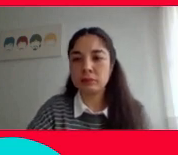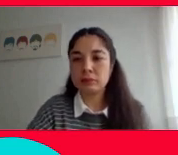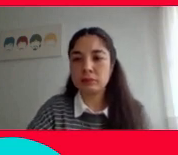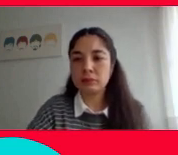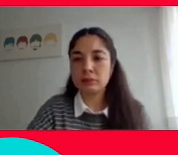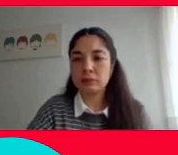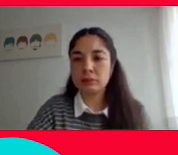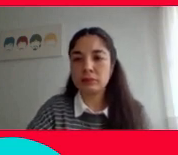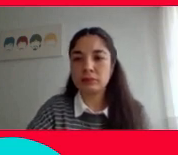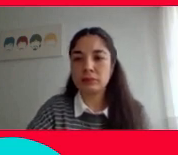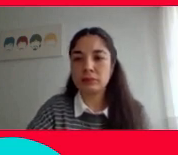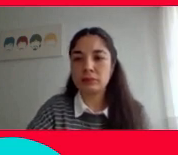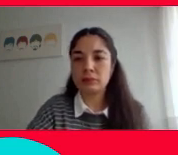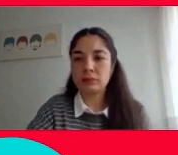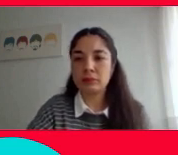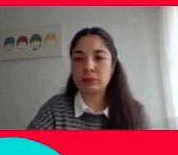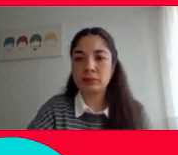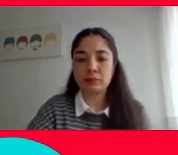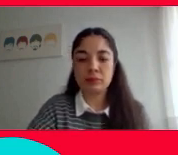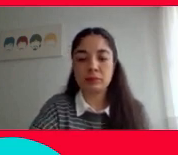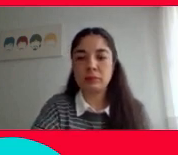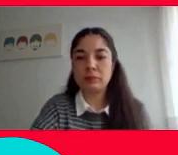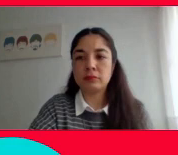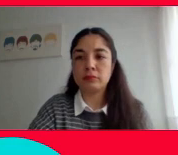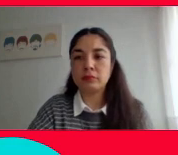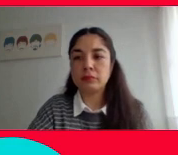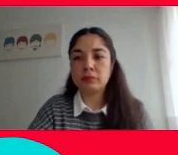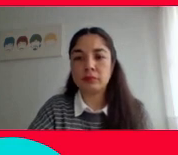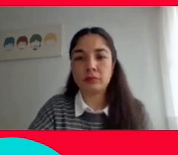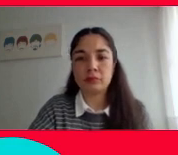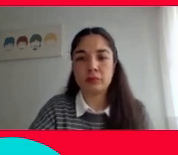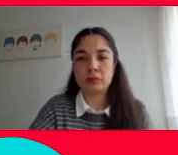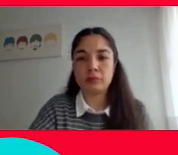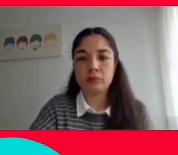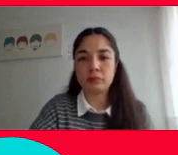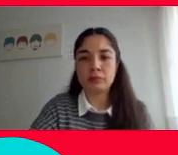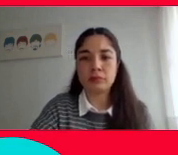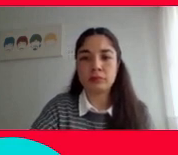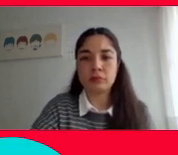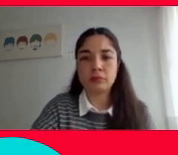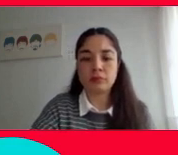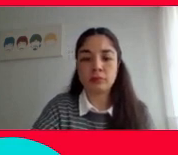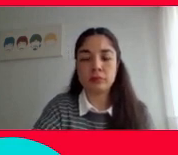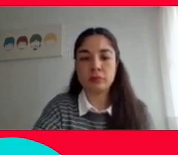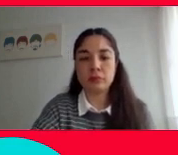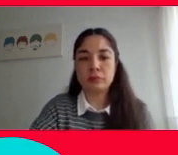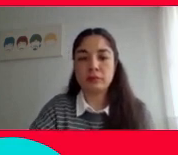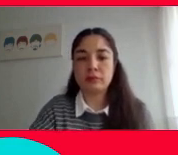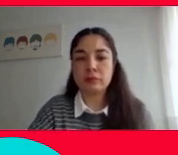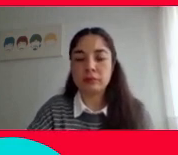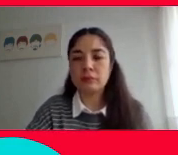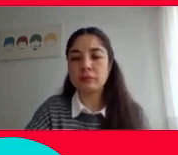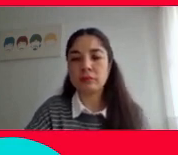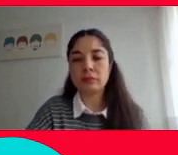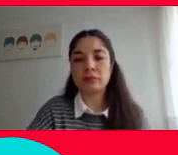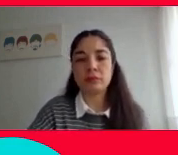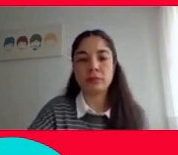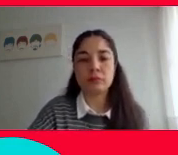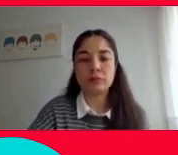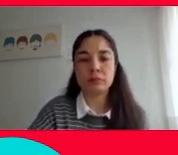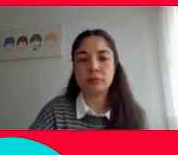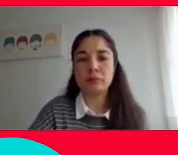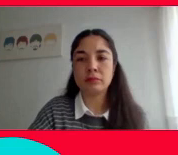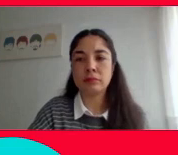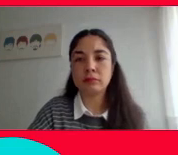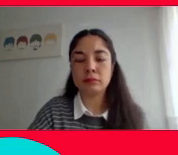día, y yo creo que aquí tenemos que tomar un poco, preocuparnos, pero tener calma también, porque si nosotros vemos los